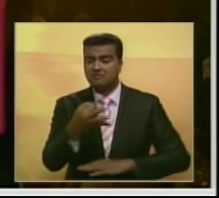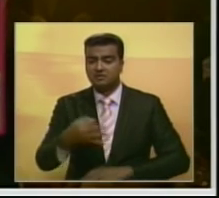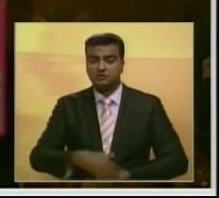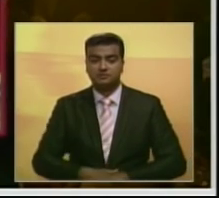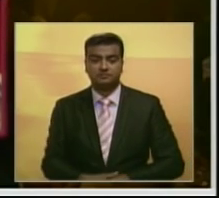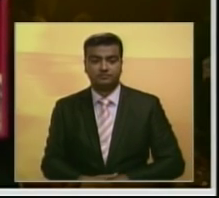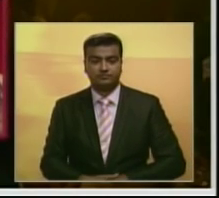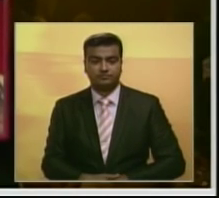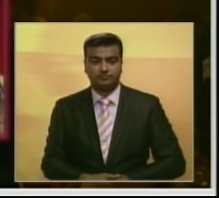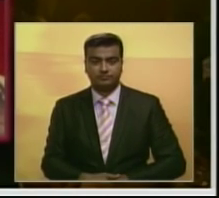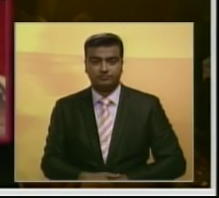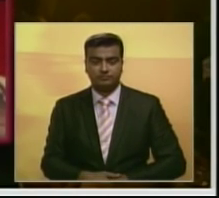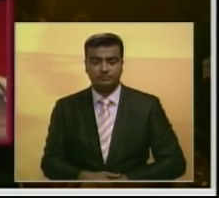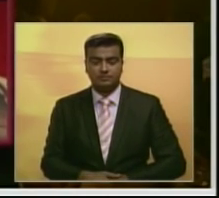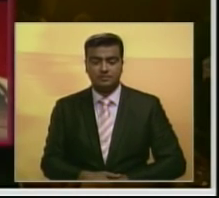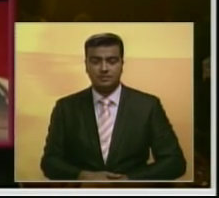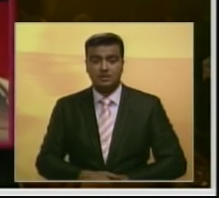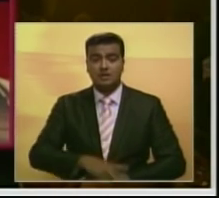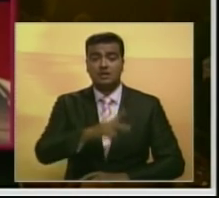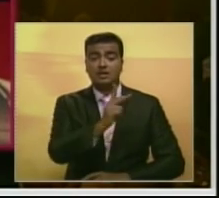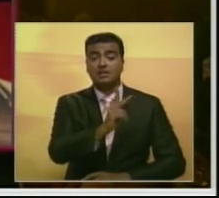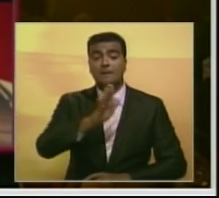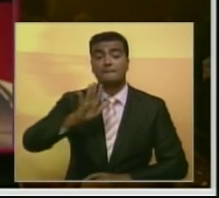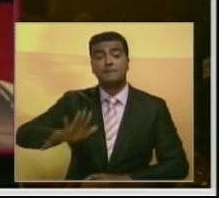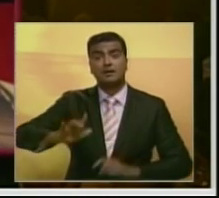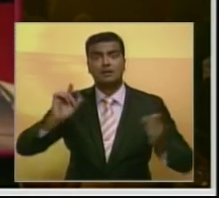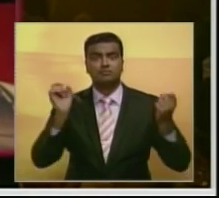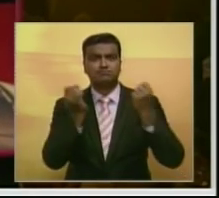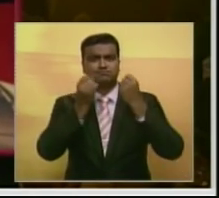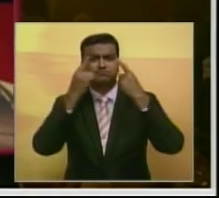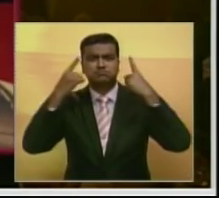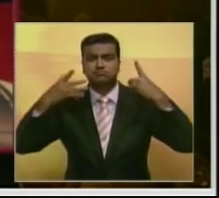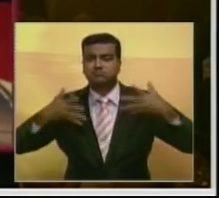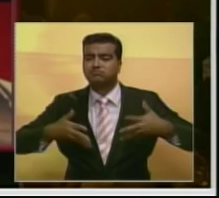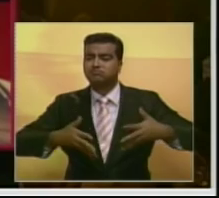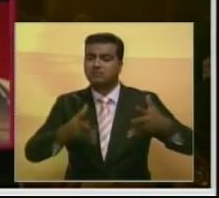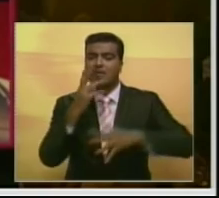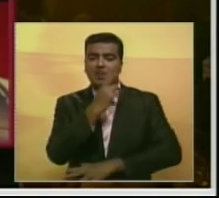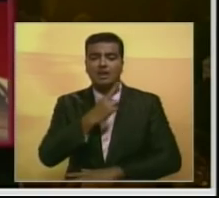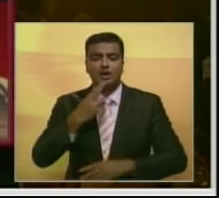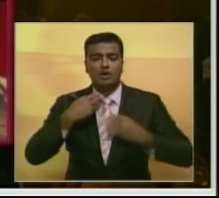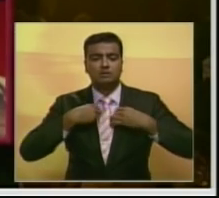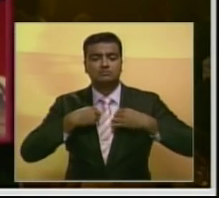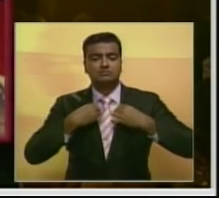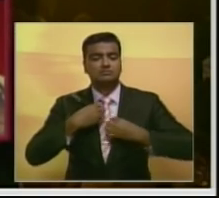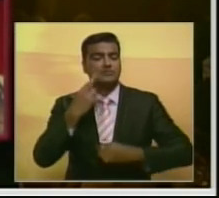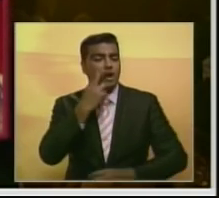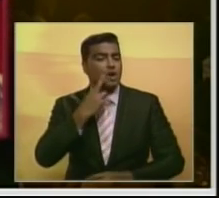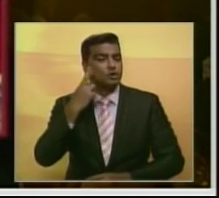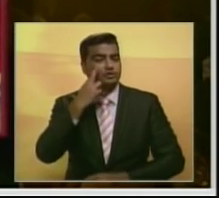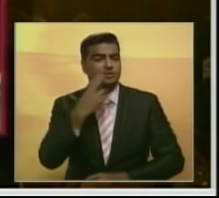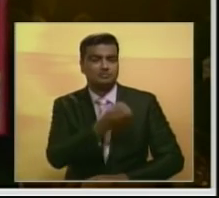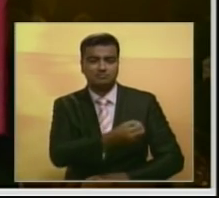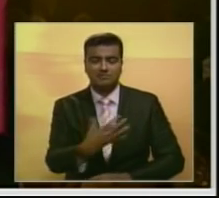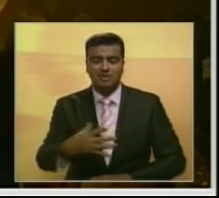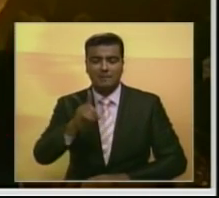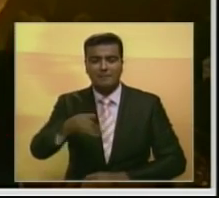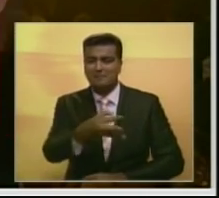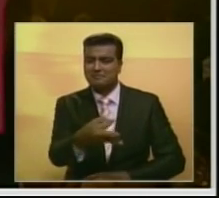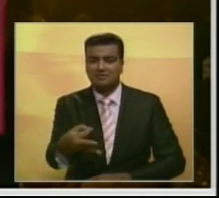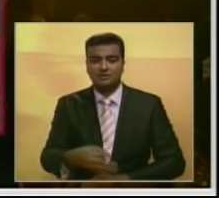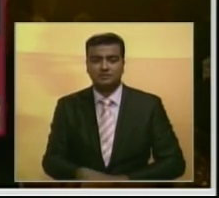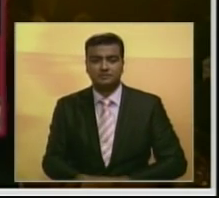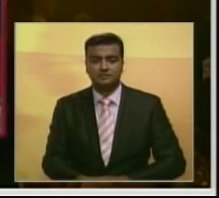La legendaria actriz Cate Blanchett iluminó la alfombra con un elegante vestido en tonos rosados y blancos de Givenchy.